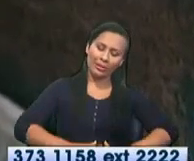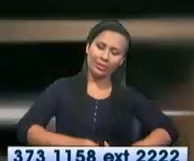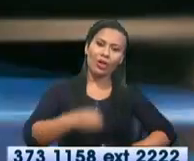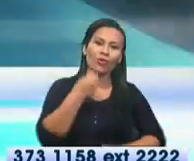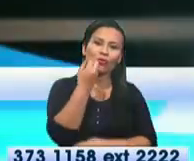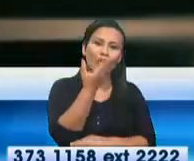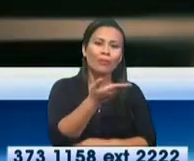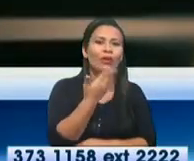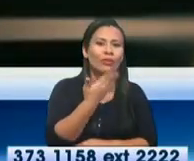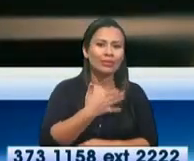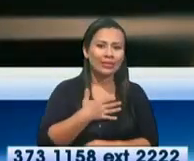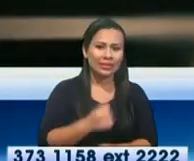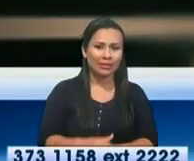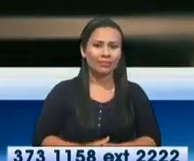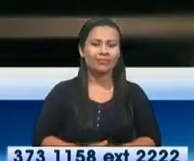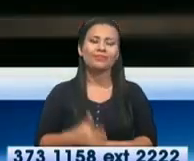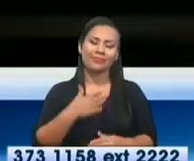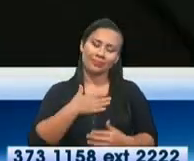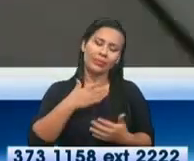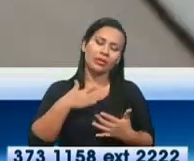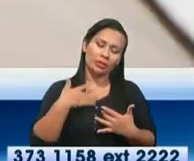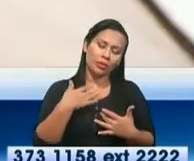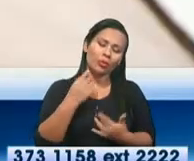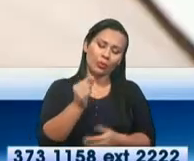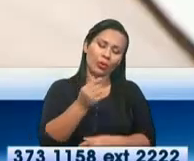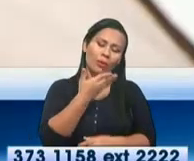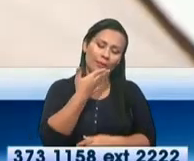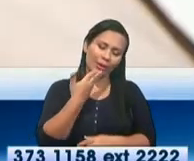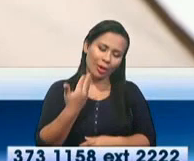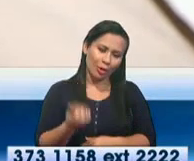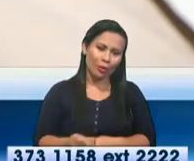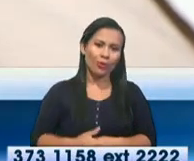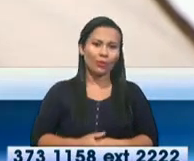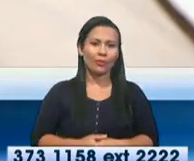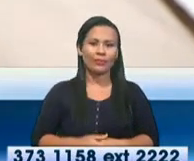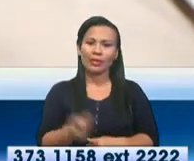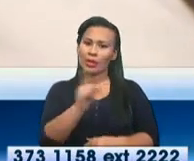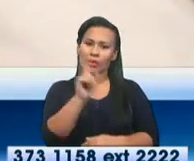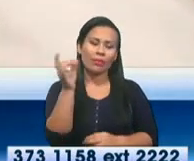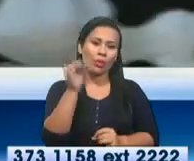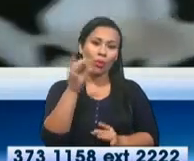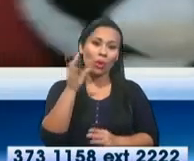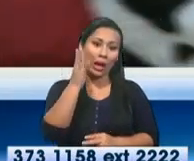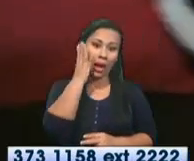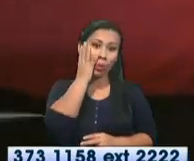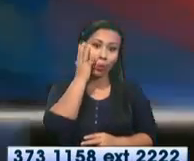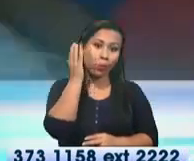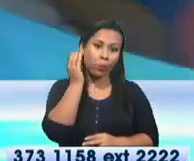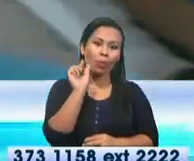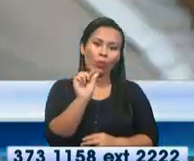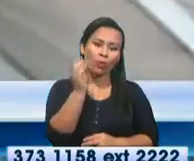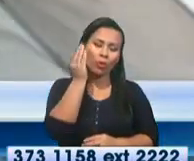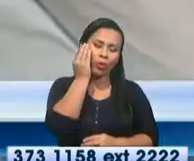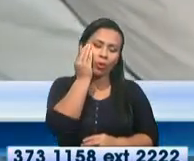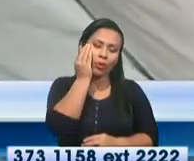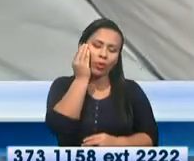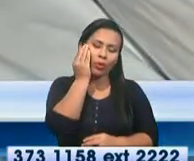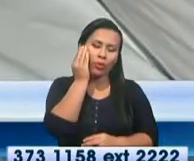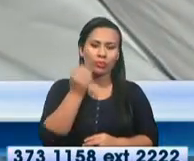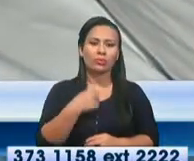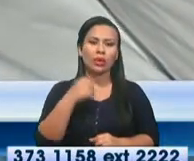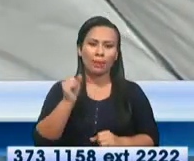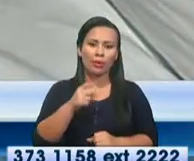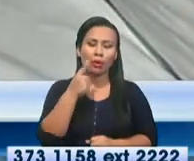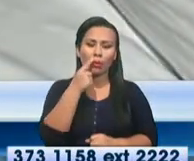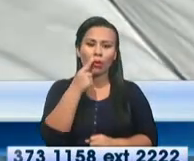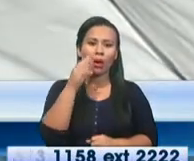primeras impresiones. Me siento mejor, ya no tengo mucho dolor en la cara y ya no tengo tanto hinchado y ya puedo mover